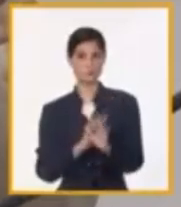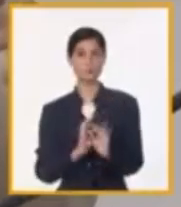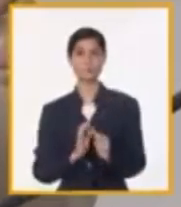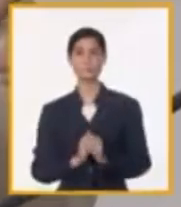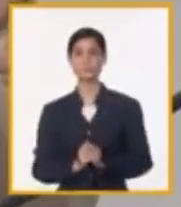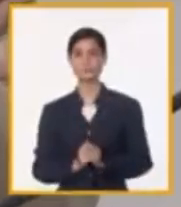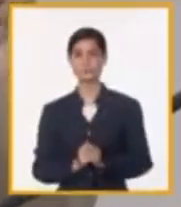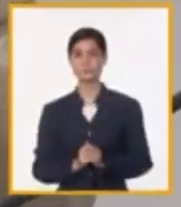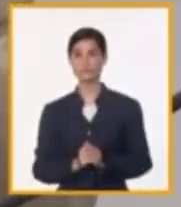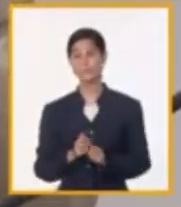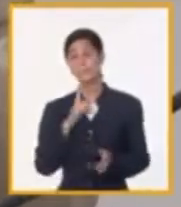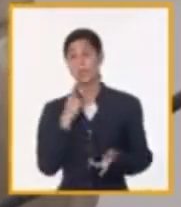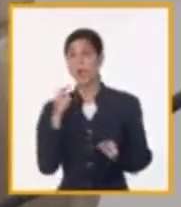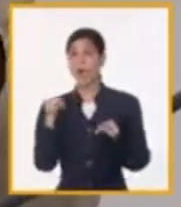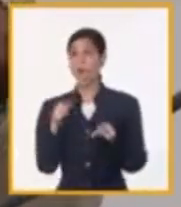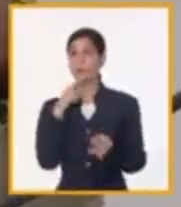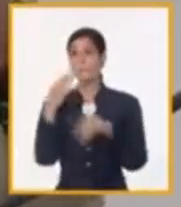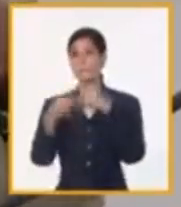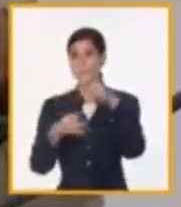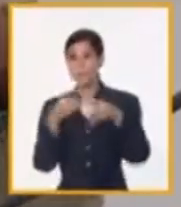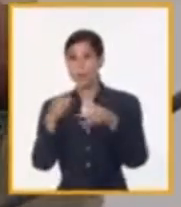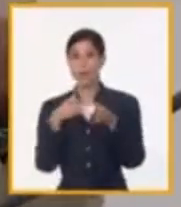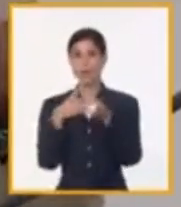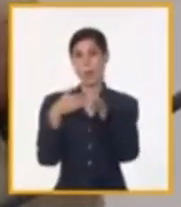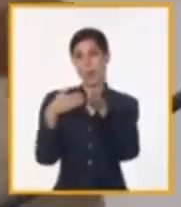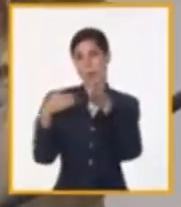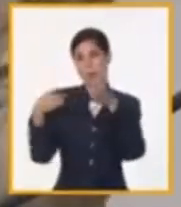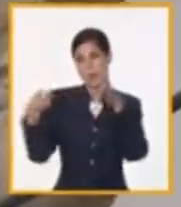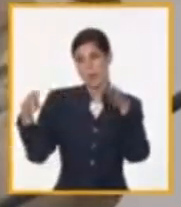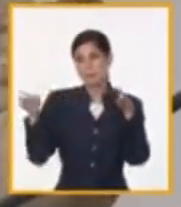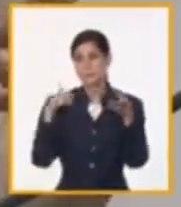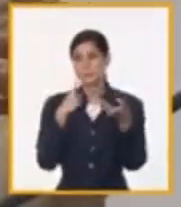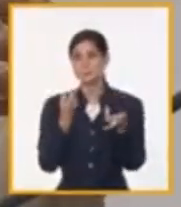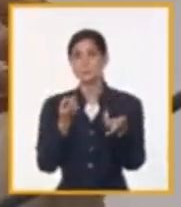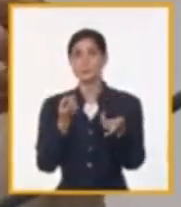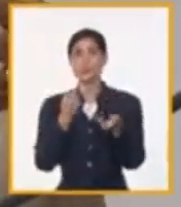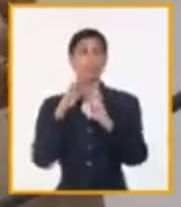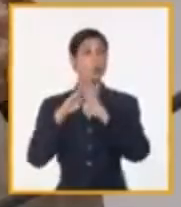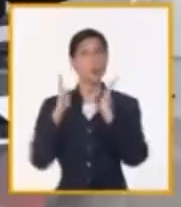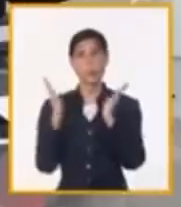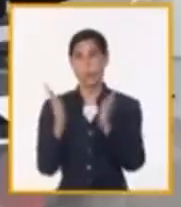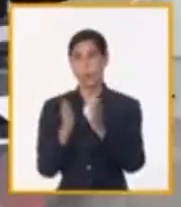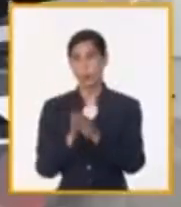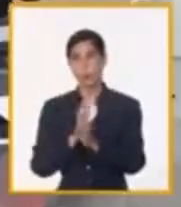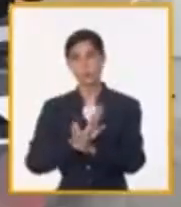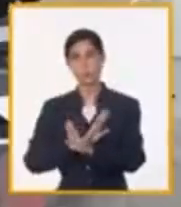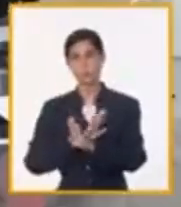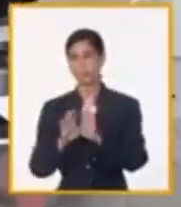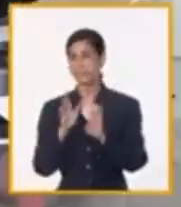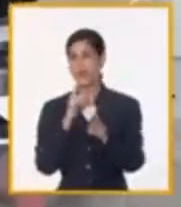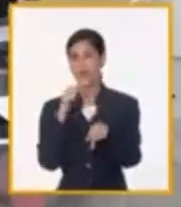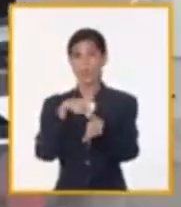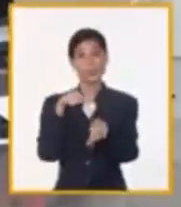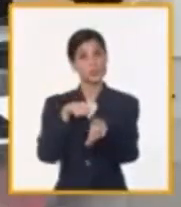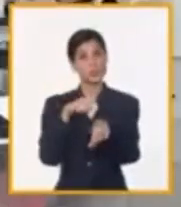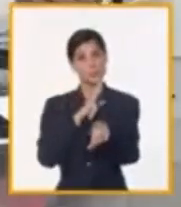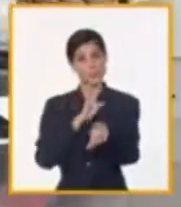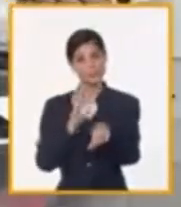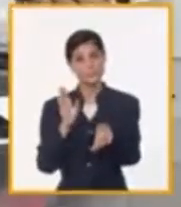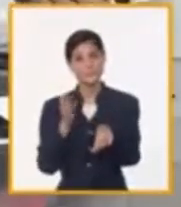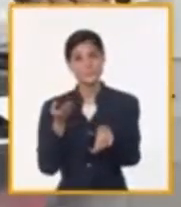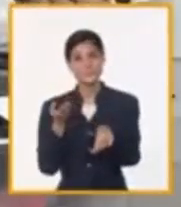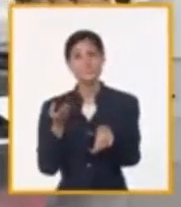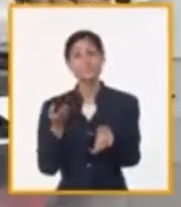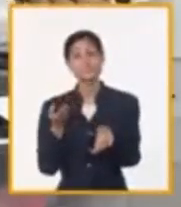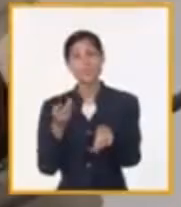podemos aquí hacer un programa detallado de cómo se ve Se está quejando el tiempo no no no no no es que tendríamos